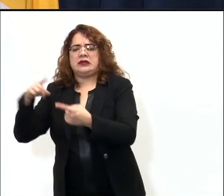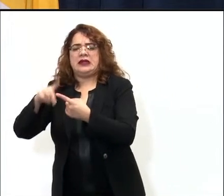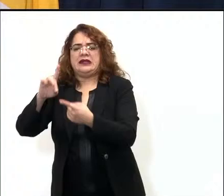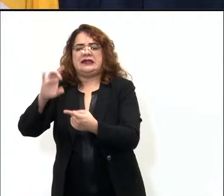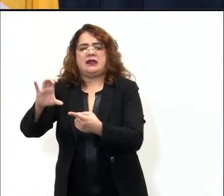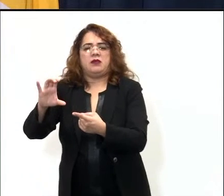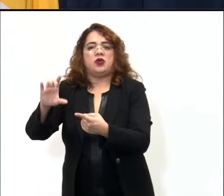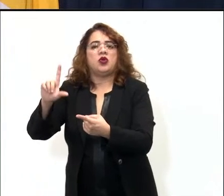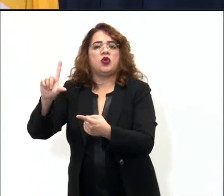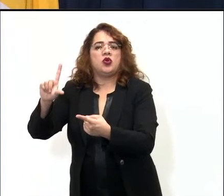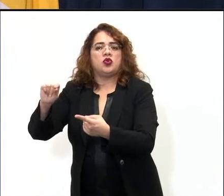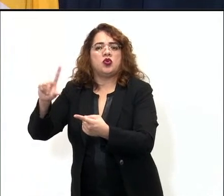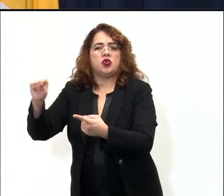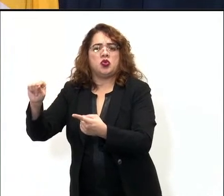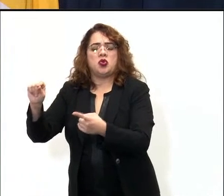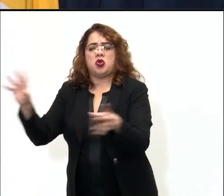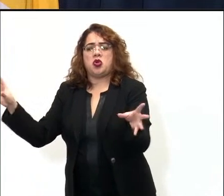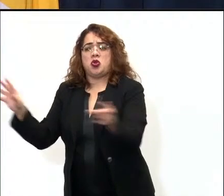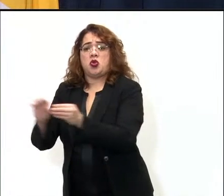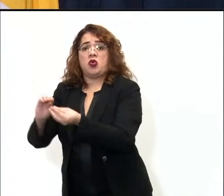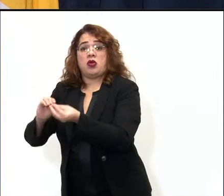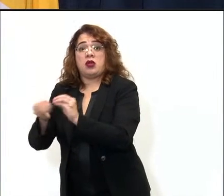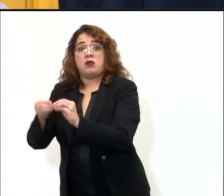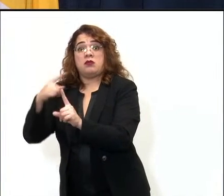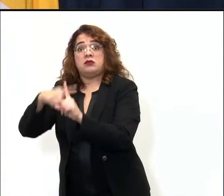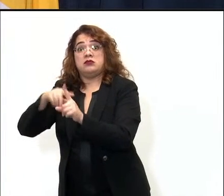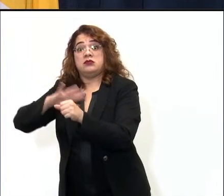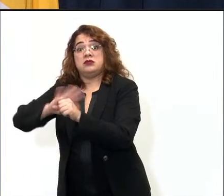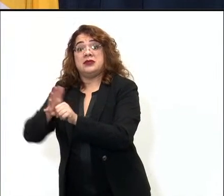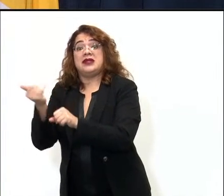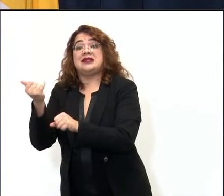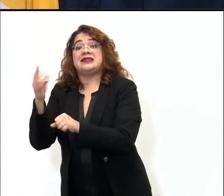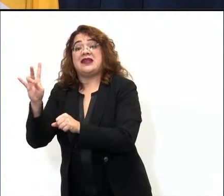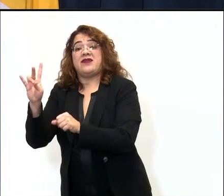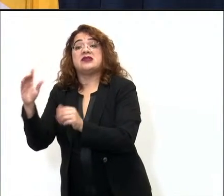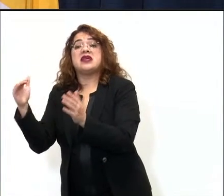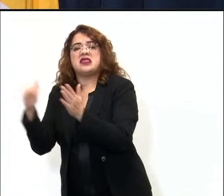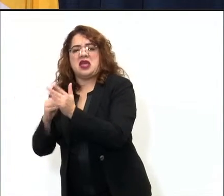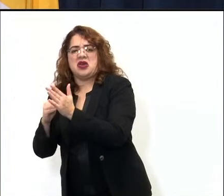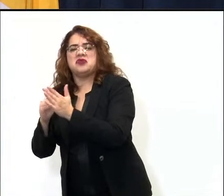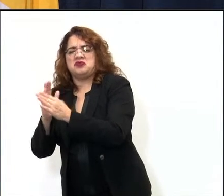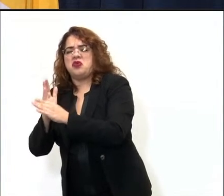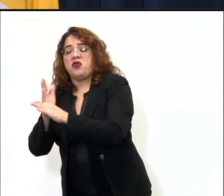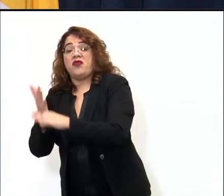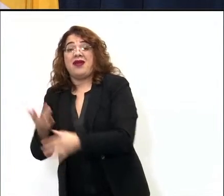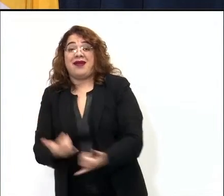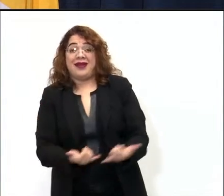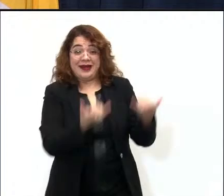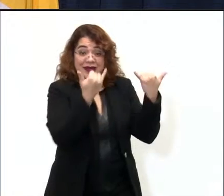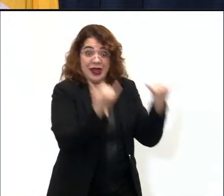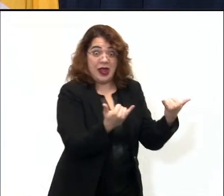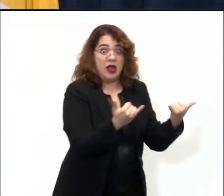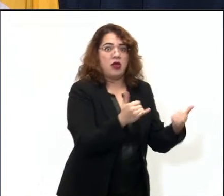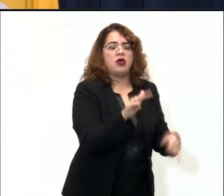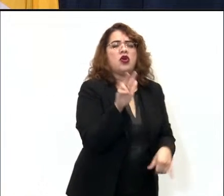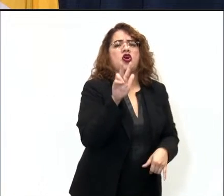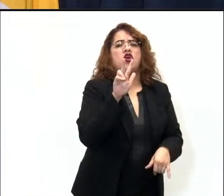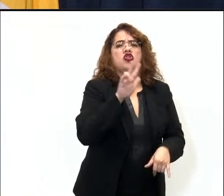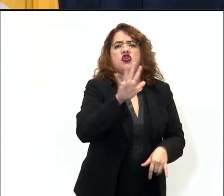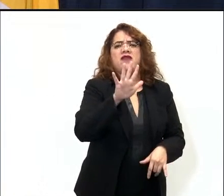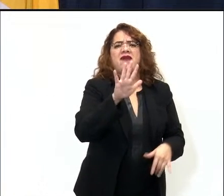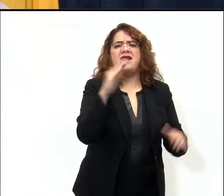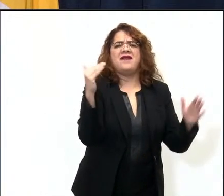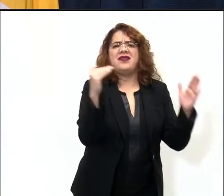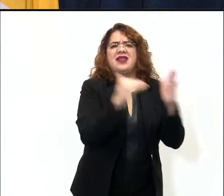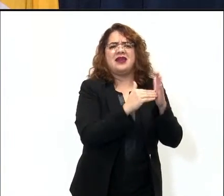poco más de 17,000 casos positivos en la ciudad. Ahora tenemos más de 35,000